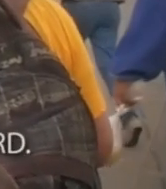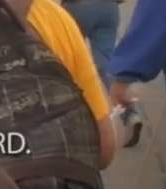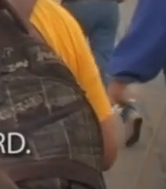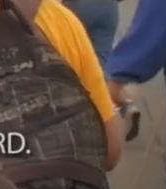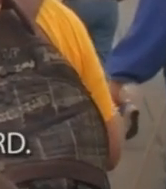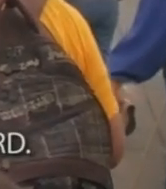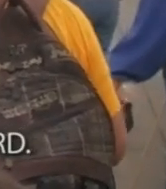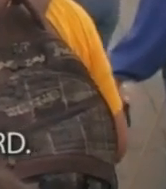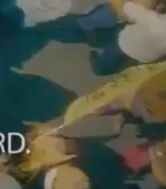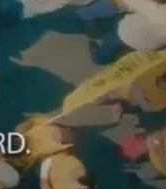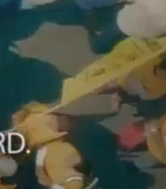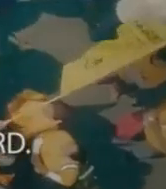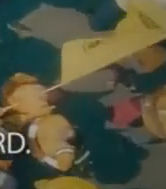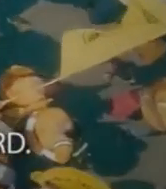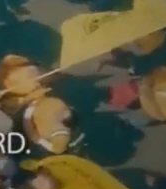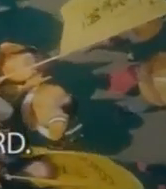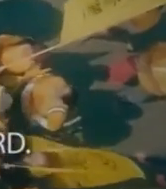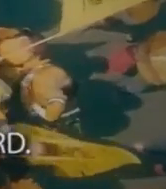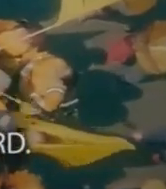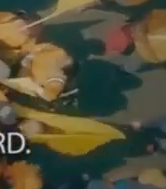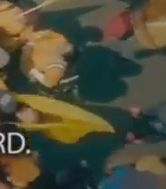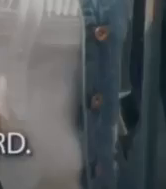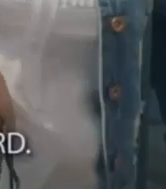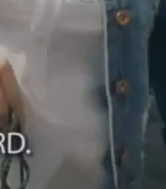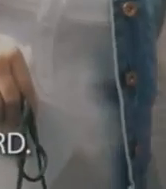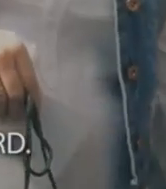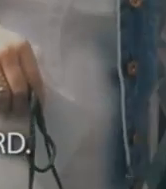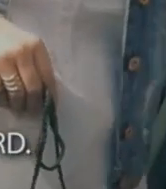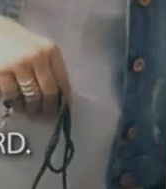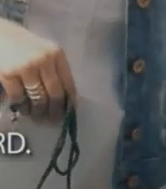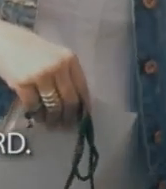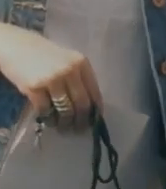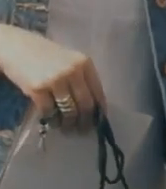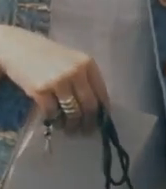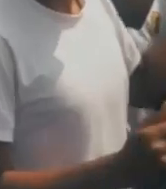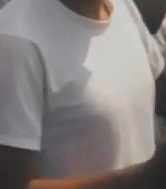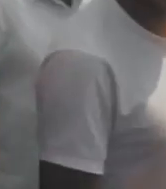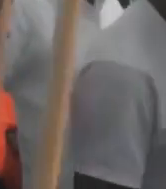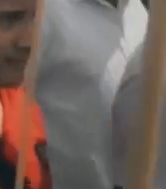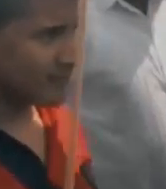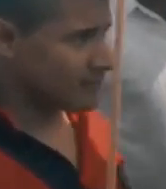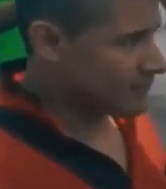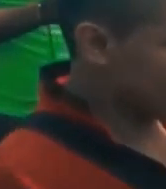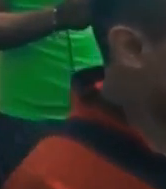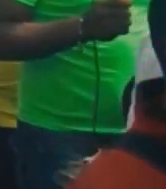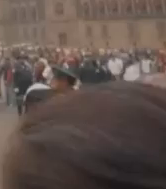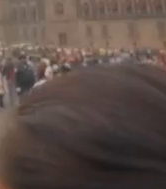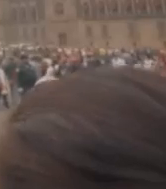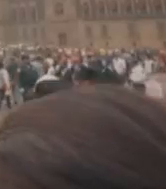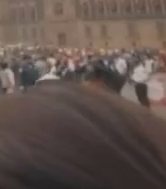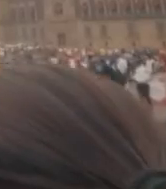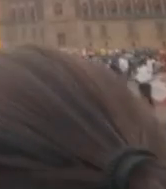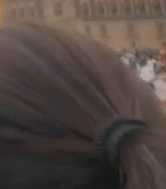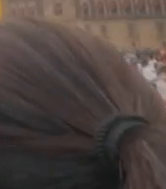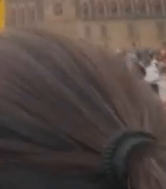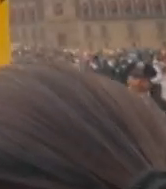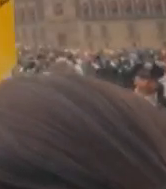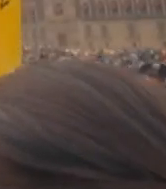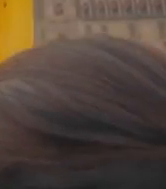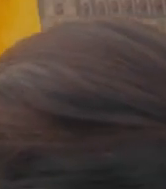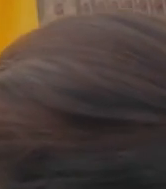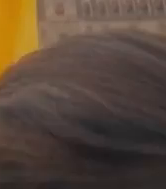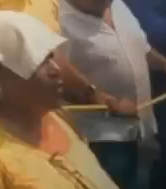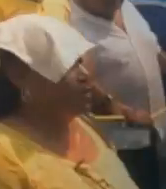Contra todo pronóstico, aquí estamos más vivos que nunca en el terreno. En absolutamente ninguno de los territorios